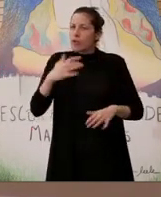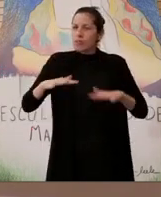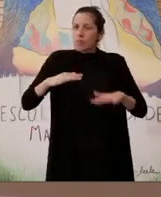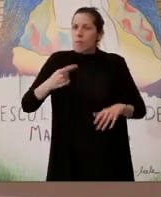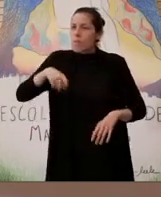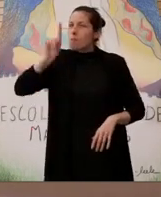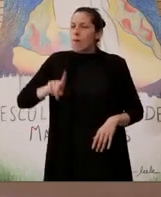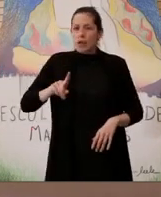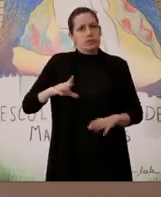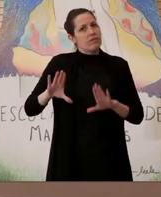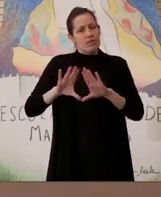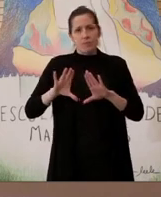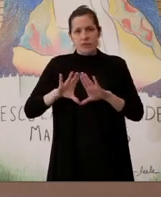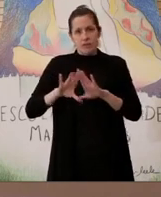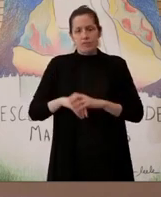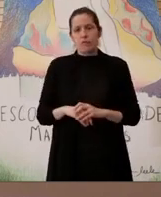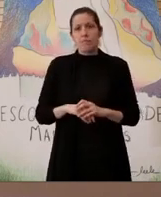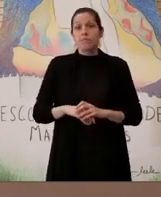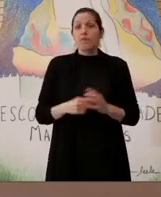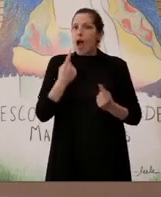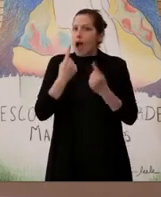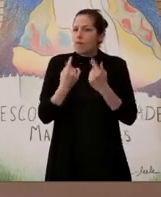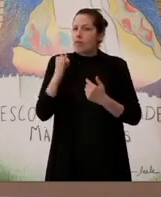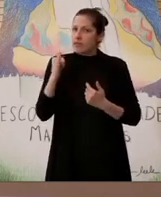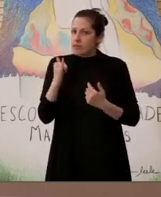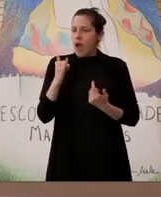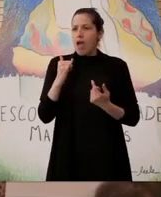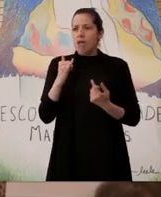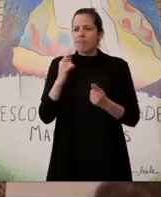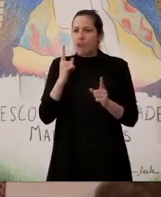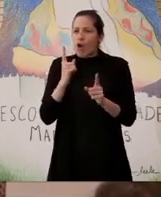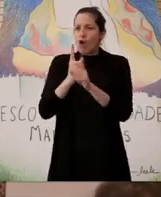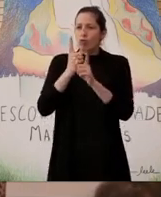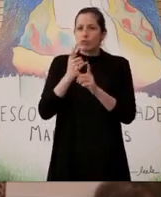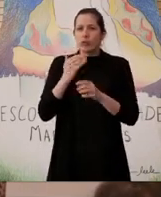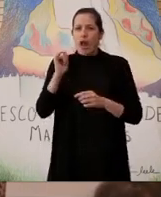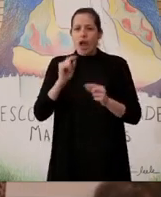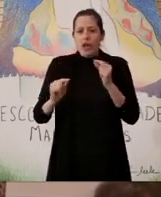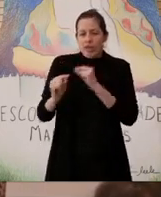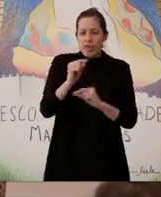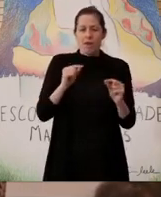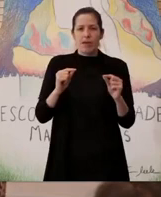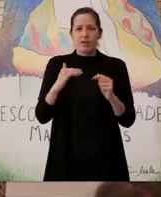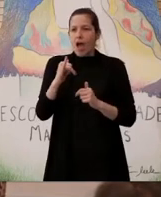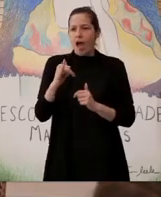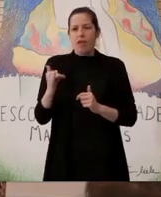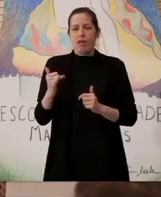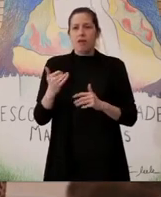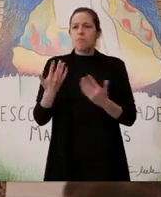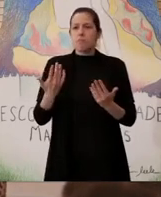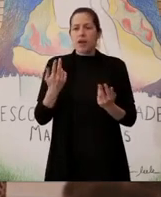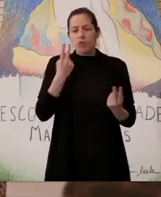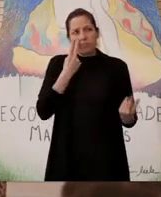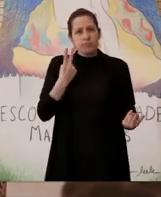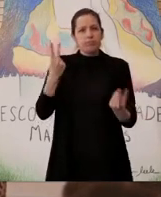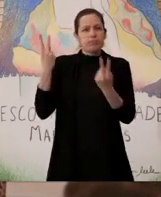confrontación efectivamente hay dificultades hay confrontaciones hay polarización pero también hay que votar a vista atrás yo la última